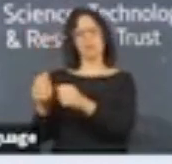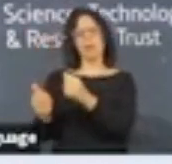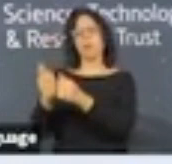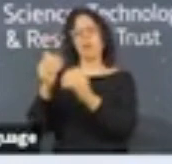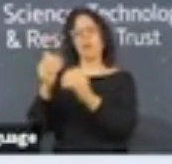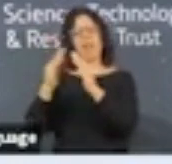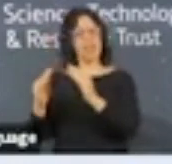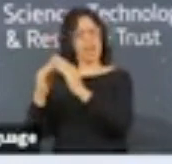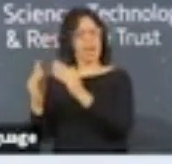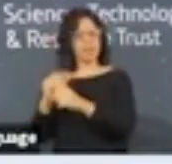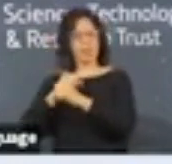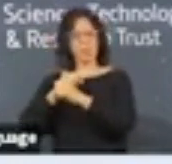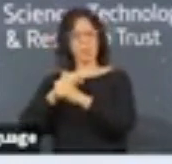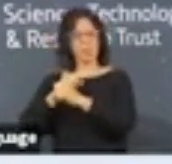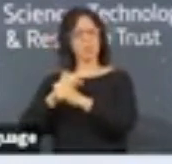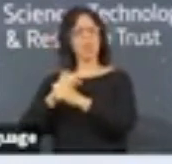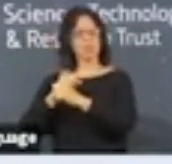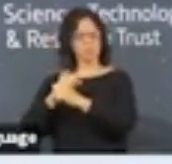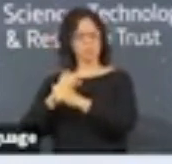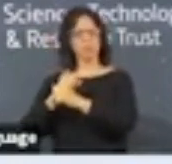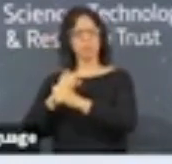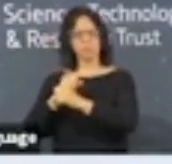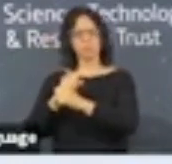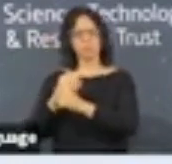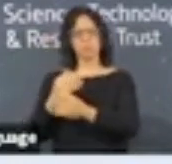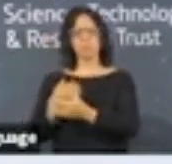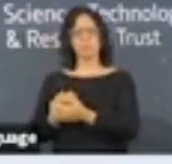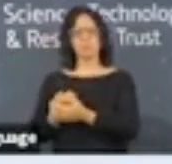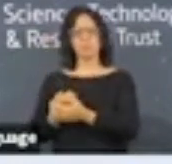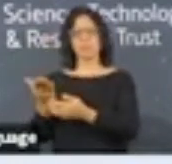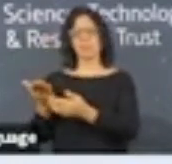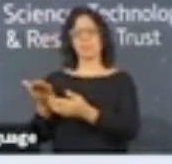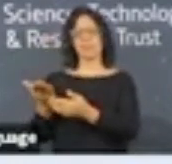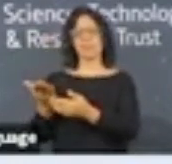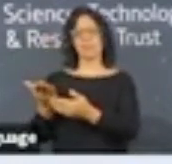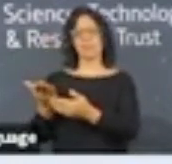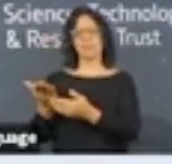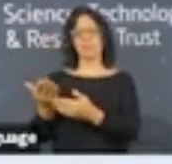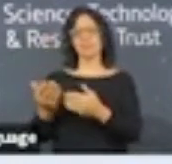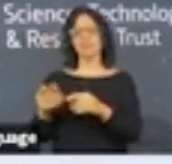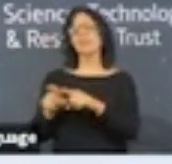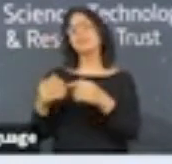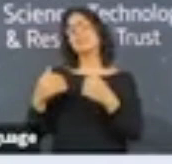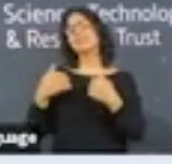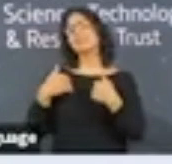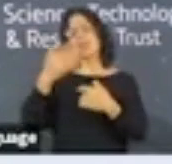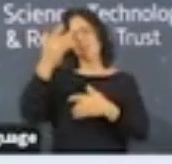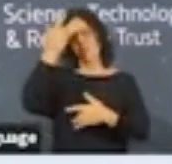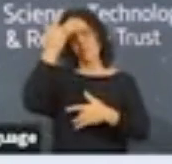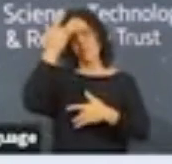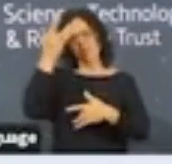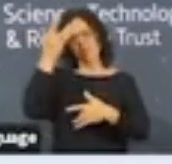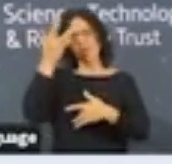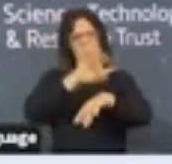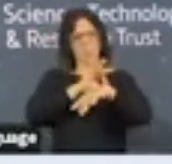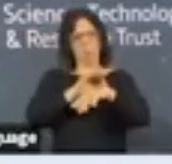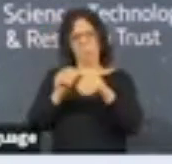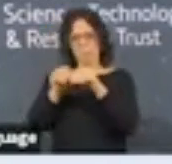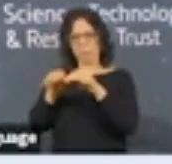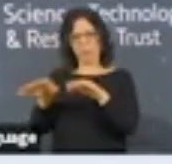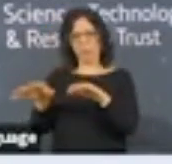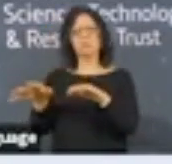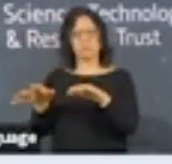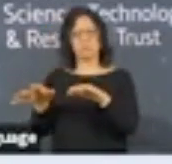están protegidas, hay la incidencia de estas enfermedades transmitidas por Aedes aegypti es muy